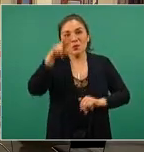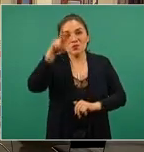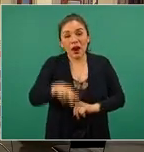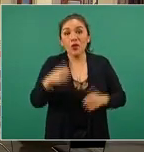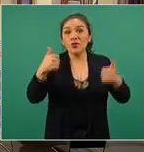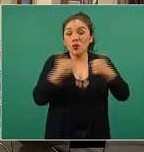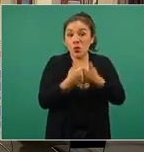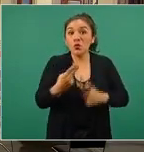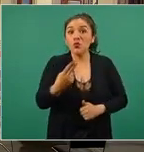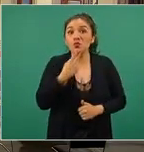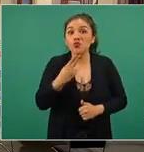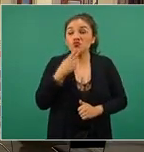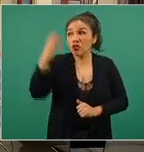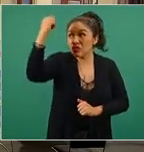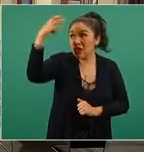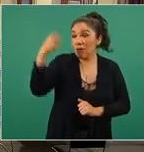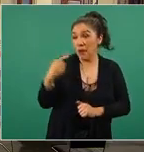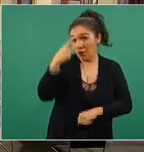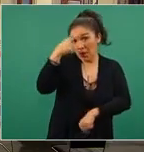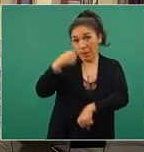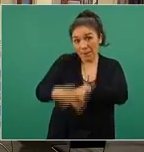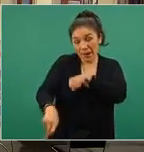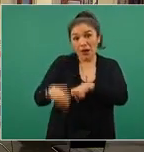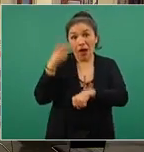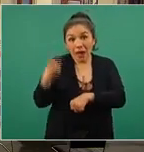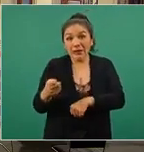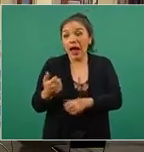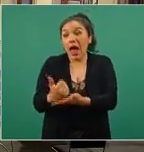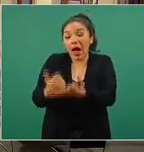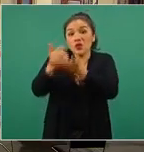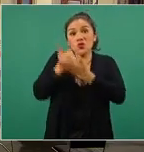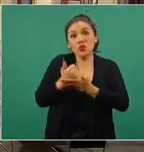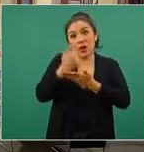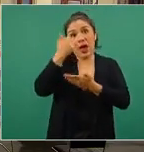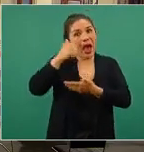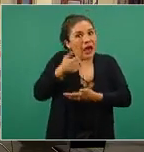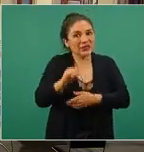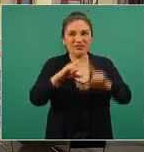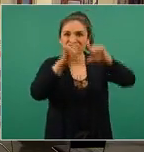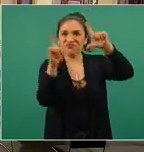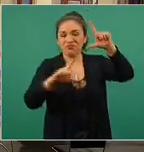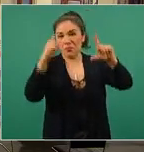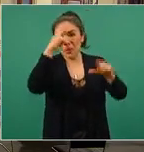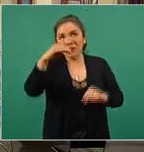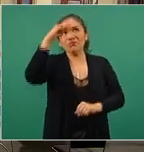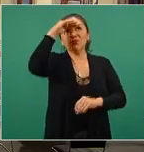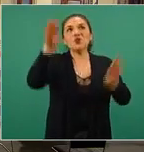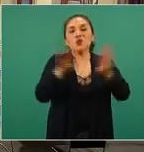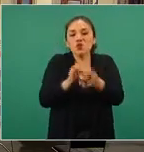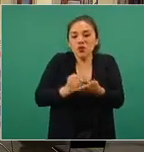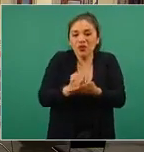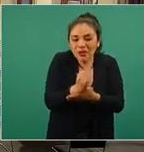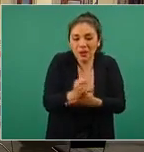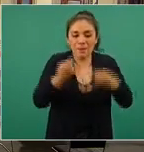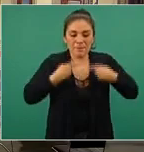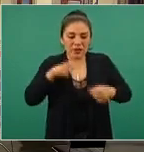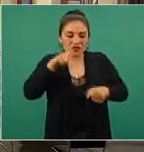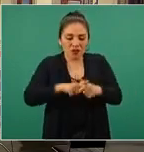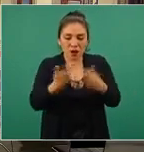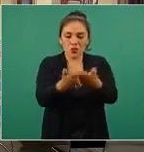el uso del semáforo de riesgo epidémico como una herramienta nacional para tomar decisiones personales,